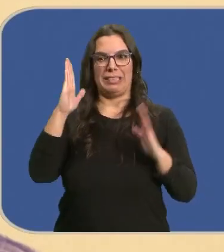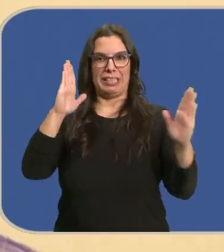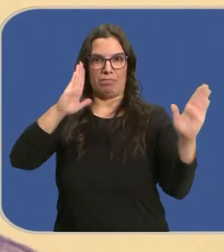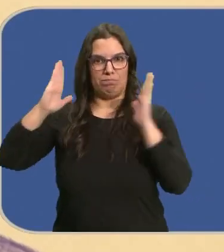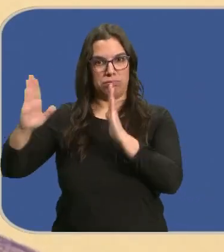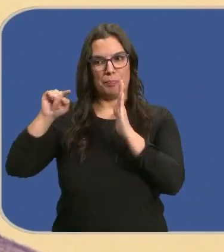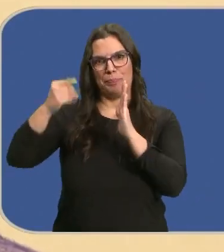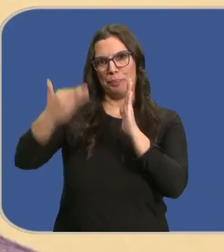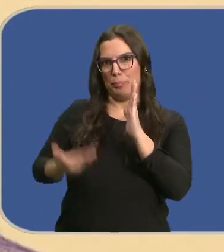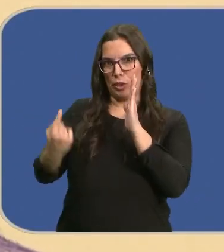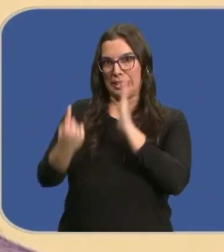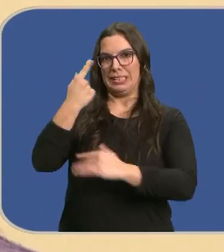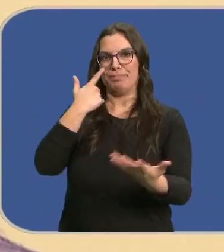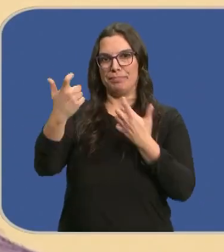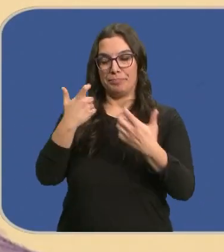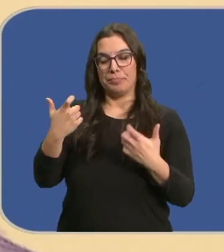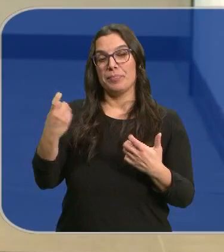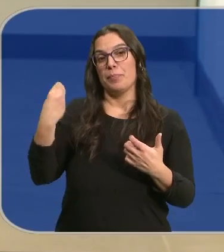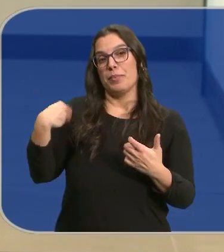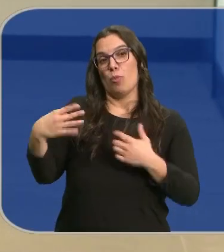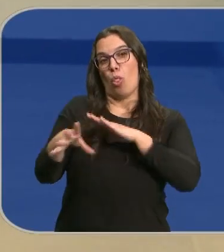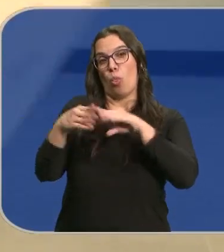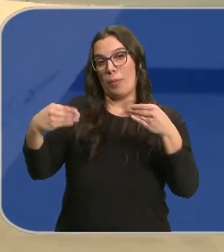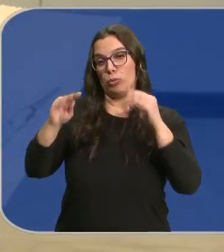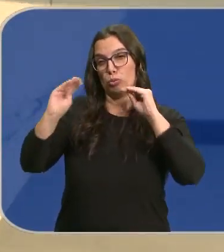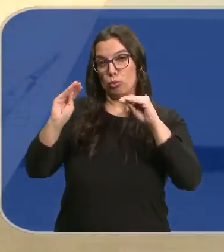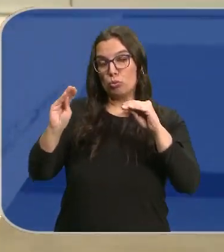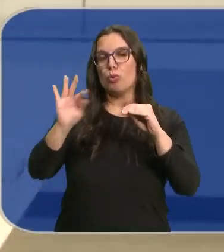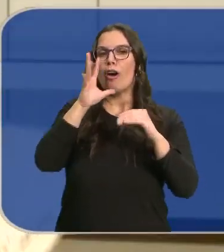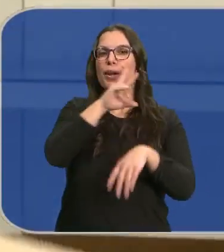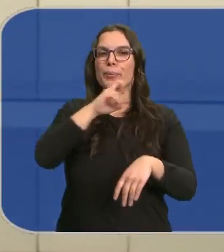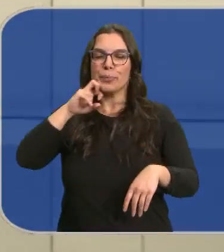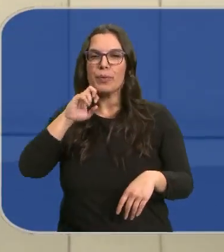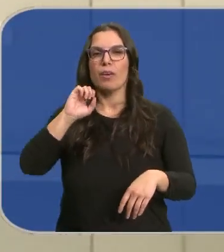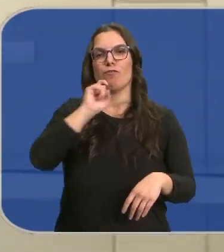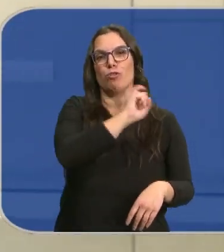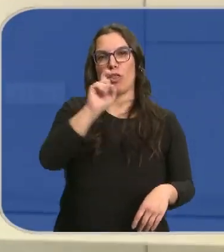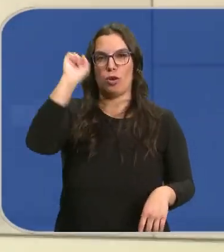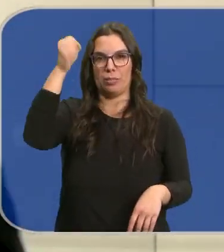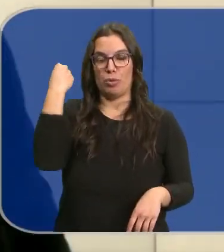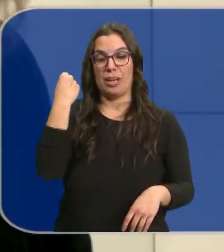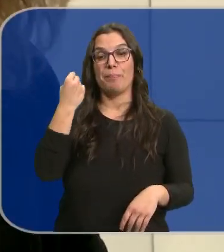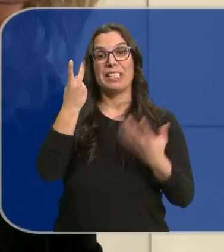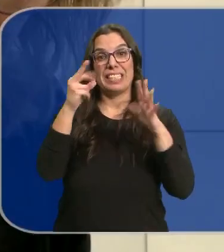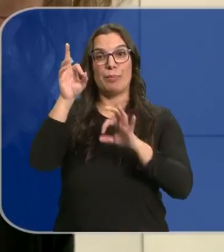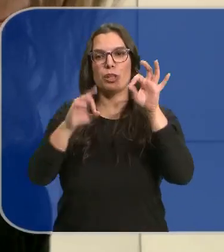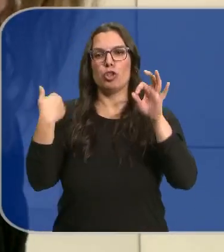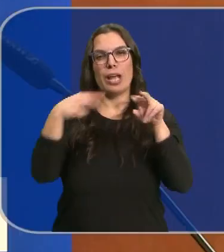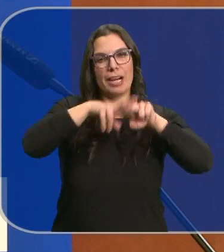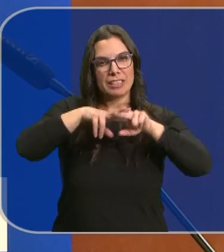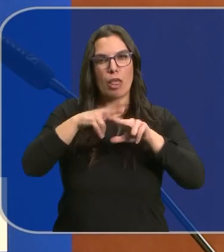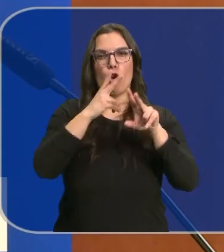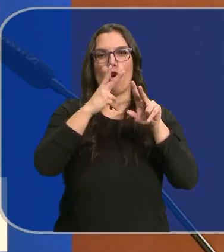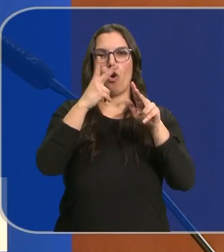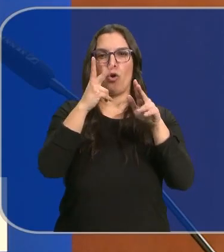Este documento forma parte del centenar de legajos de su fondo documental que ahora custodia la Fundación Atapuerca. El 70% ya están